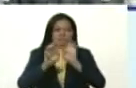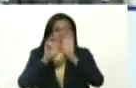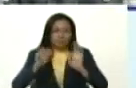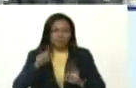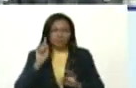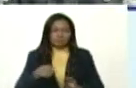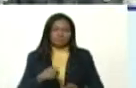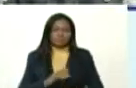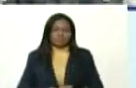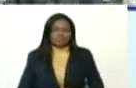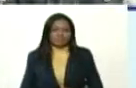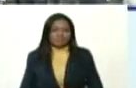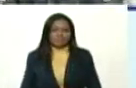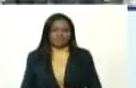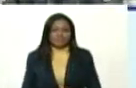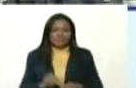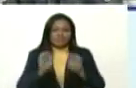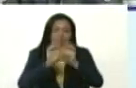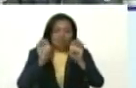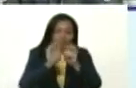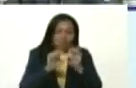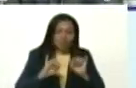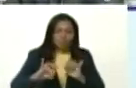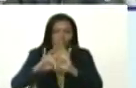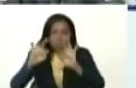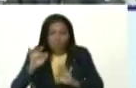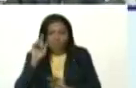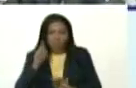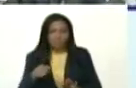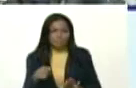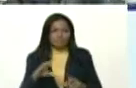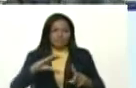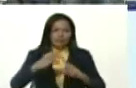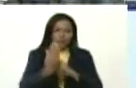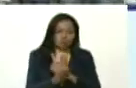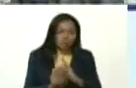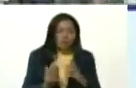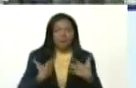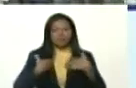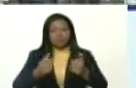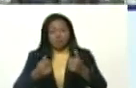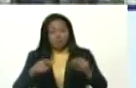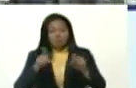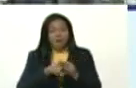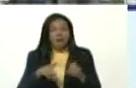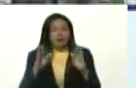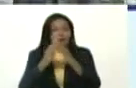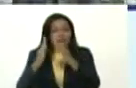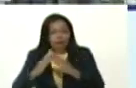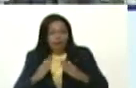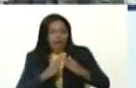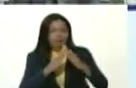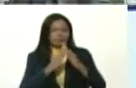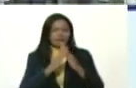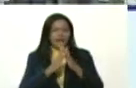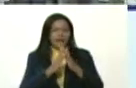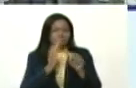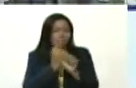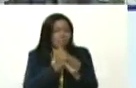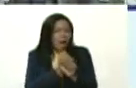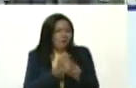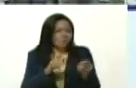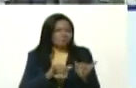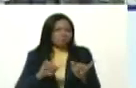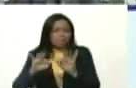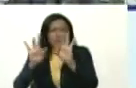a la educación, a la cultura, a la salud, a la vivienda, al hábitat,